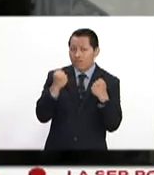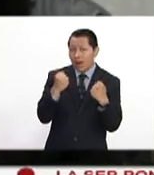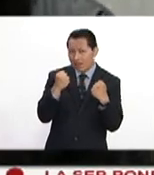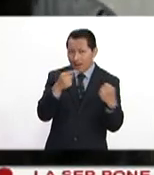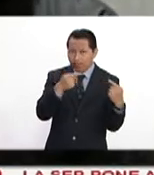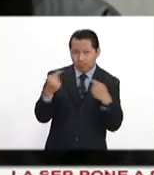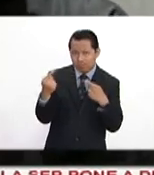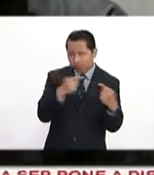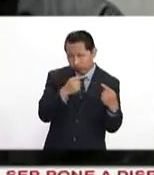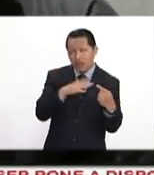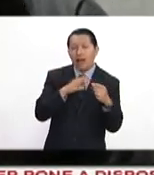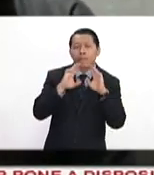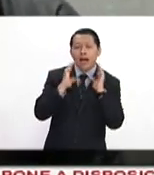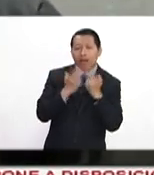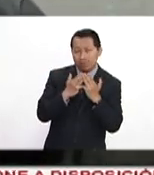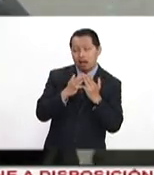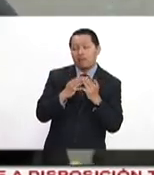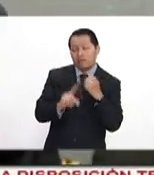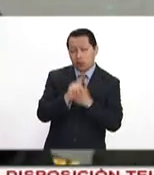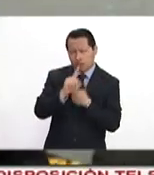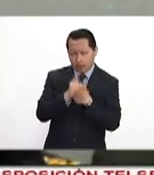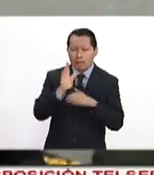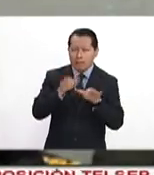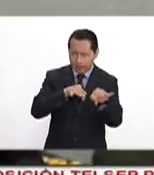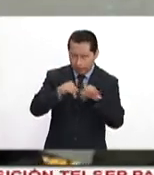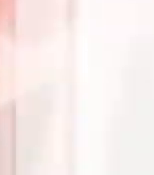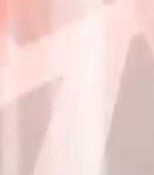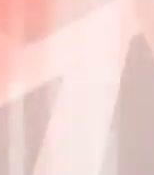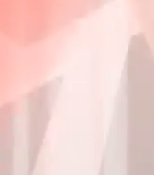afirmó que ya trabajan para resolver este problema.